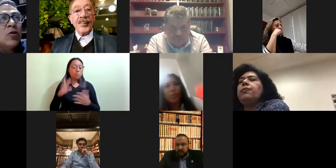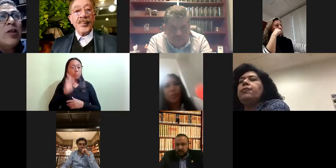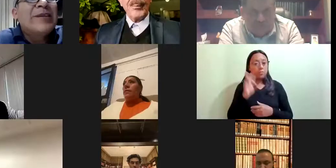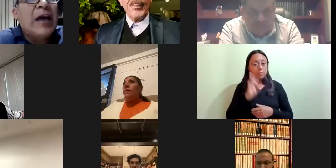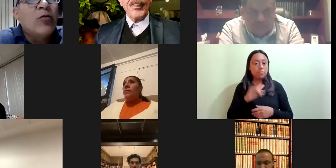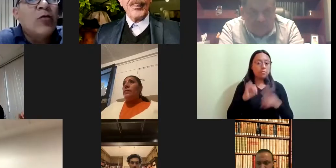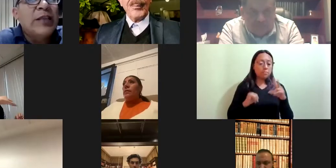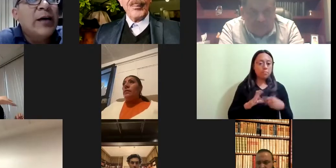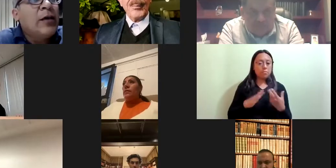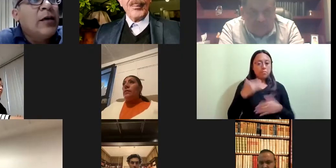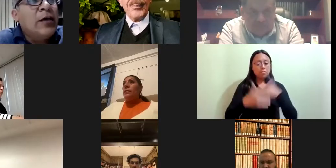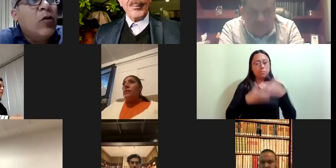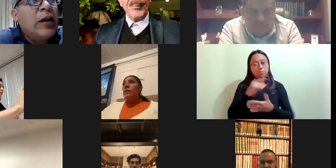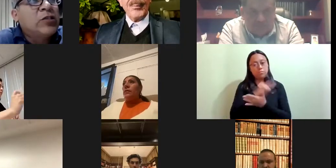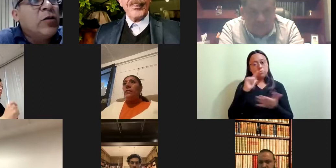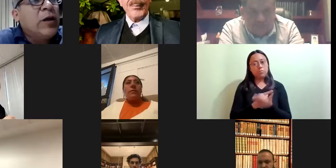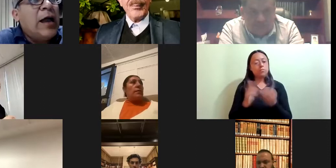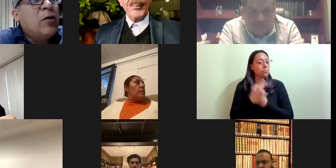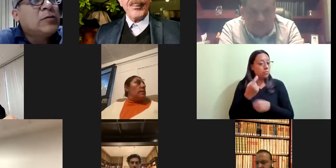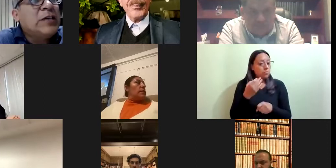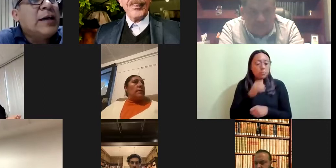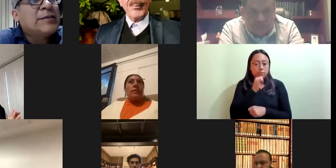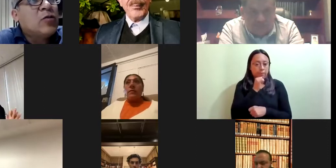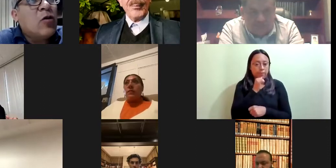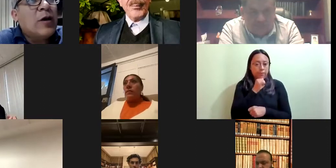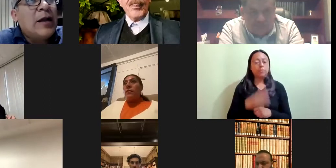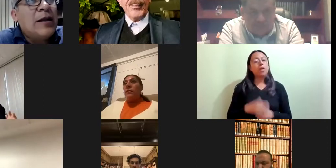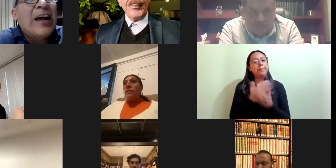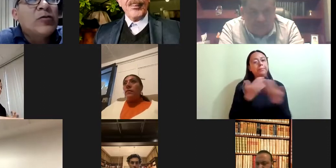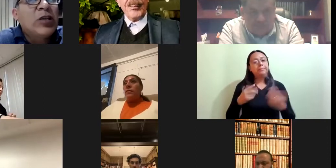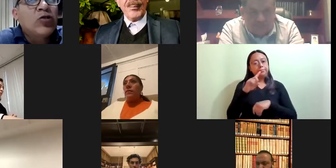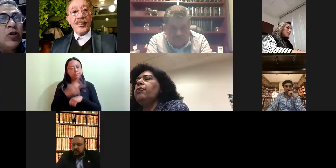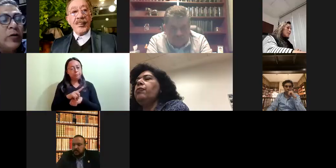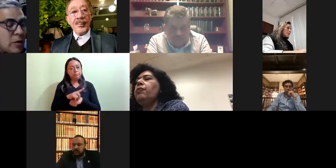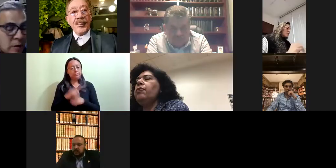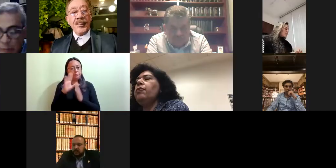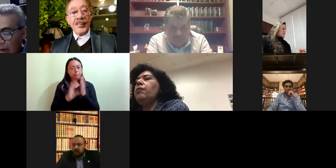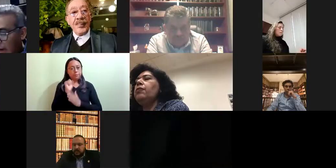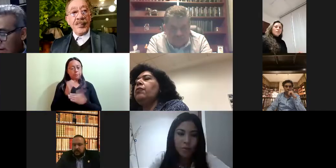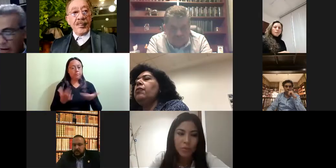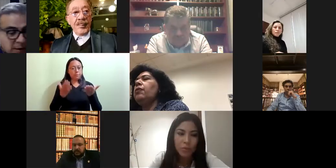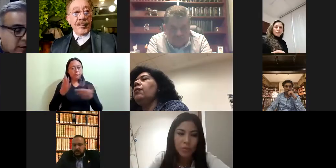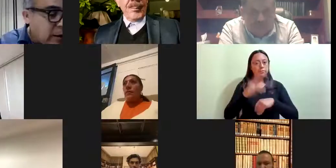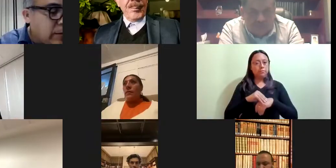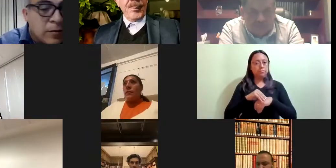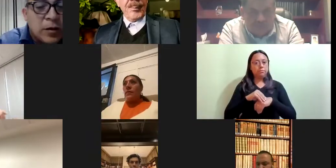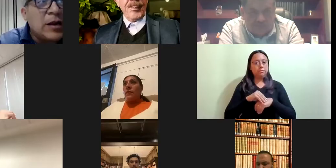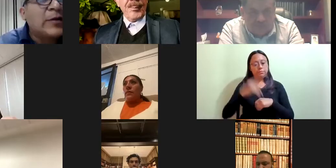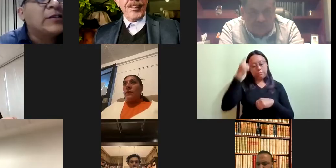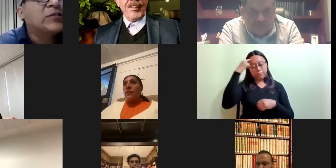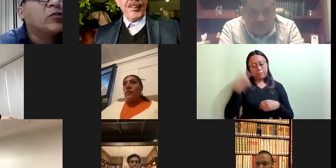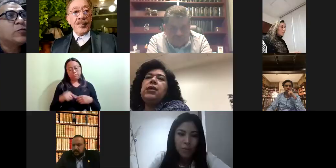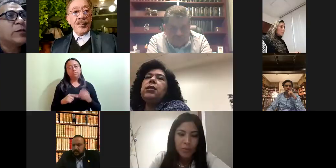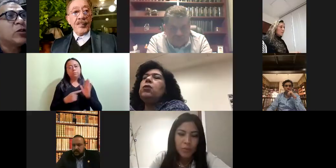legislativo, toda vez que aún no se da. Y con relación a los días que otorga la Constitución para